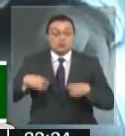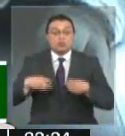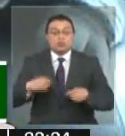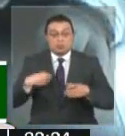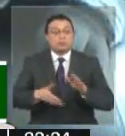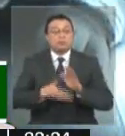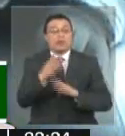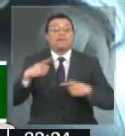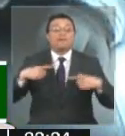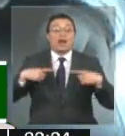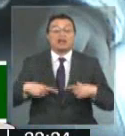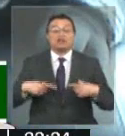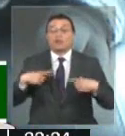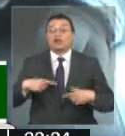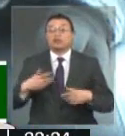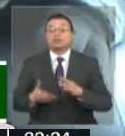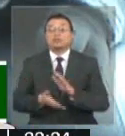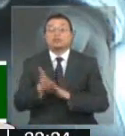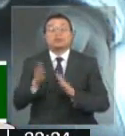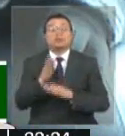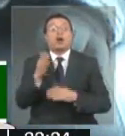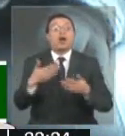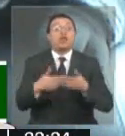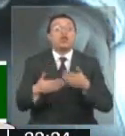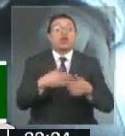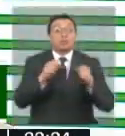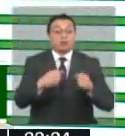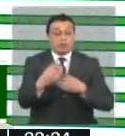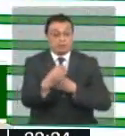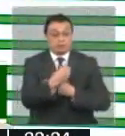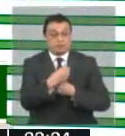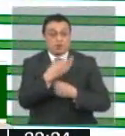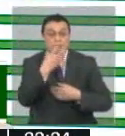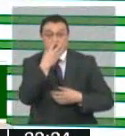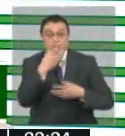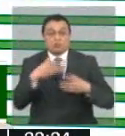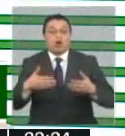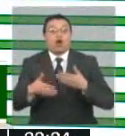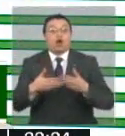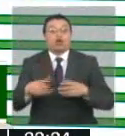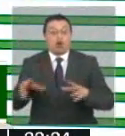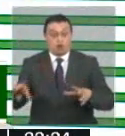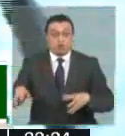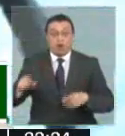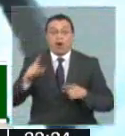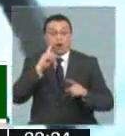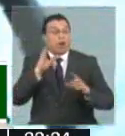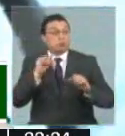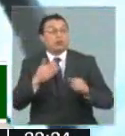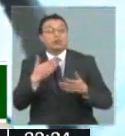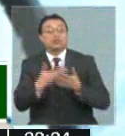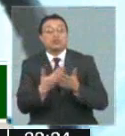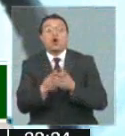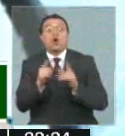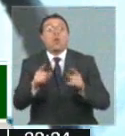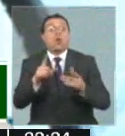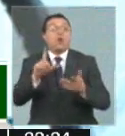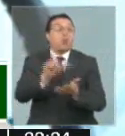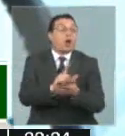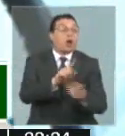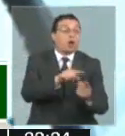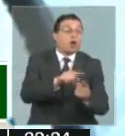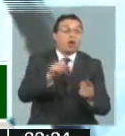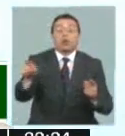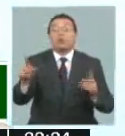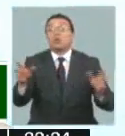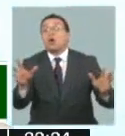salir con ella de vacaciones un destino donde me pudieran surtir de oxígeno. Entonces, y obviamente hay mucha gente que tiene eso, va a elegir un lugar por sobre otro por